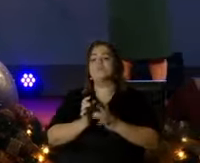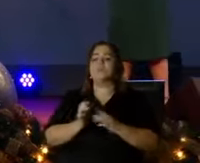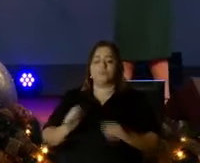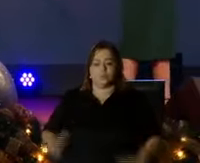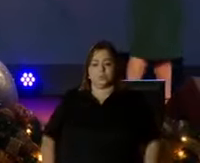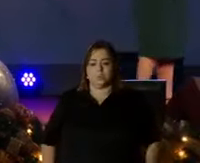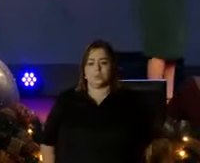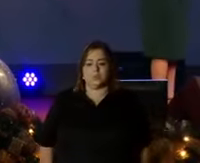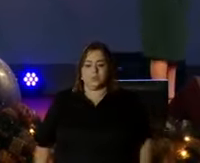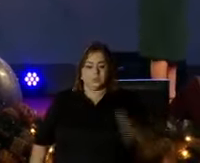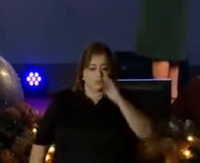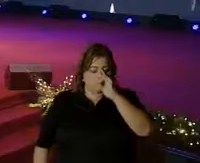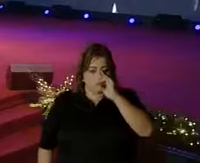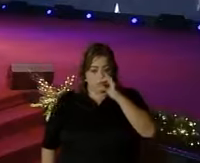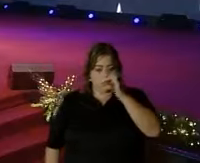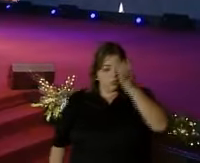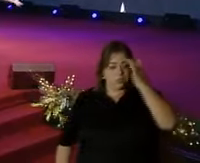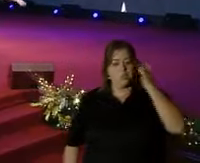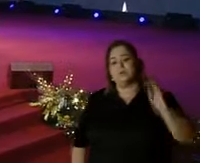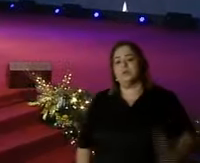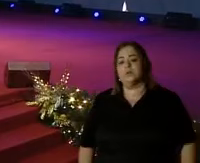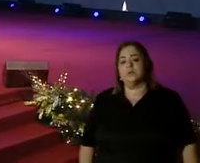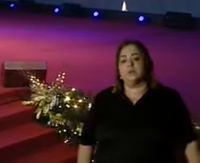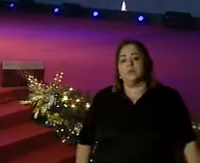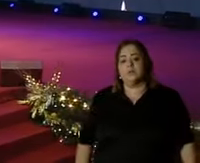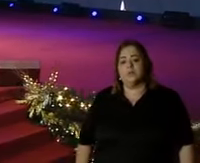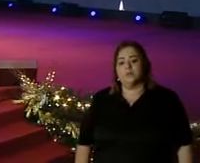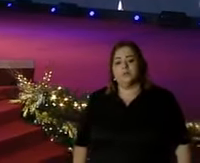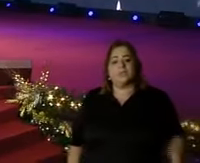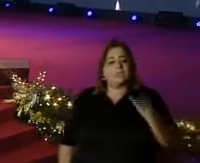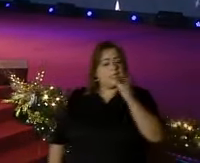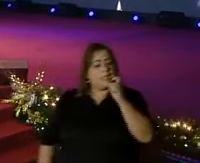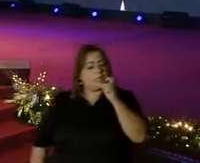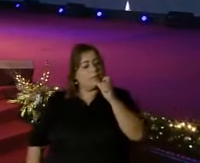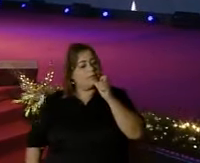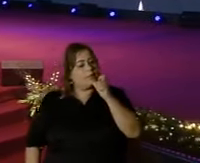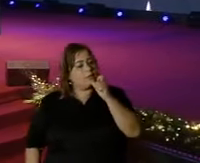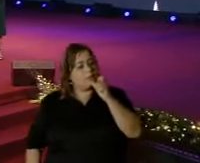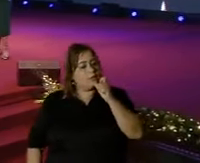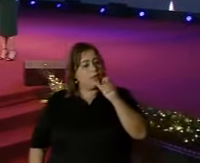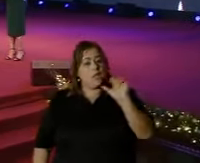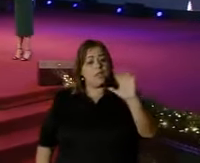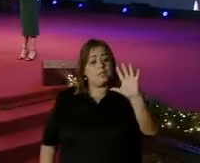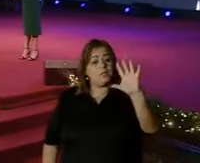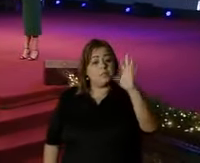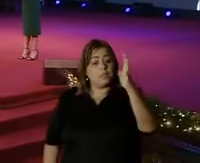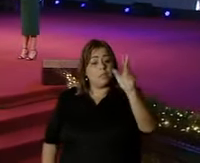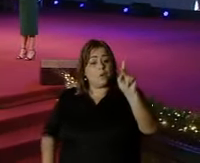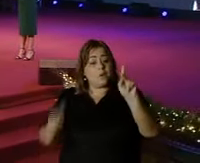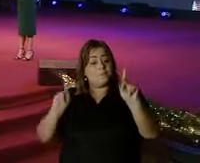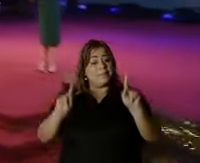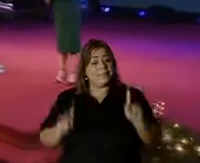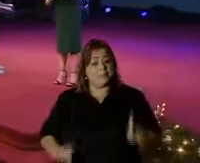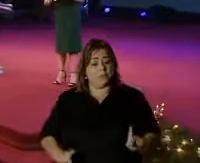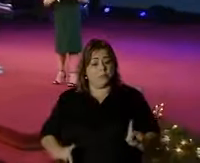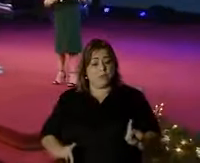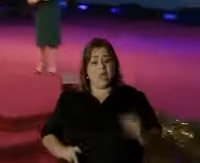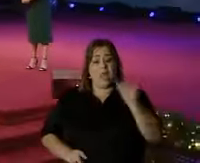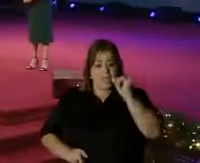Jesús. Habrá alguna vida, alguien que desee reconciliarse. Ayer 5 aceptaron a